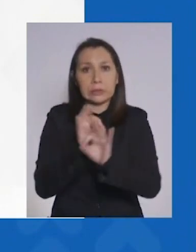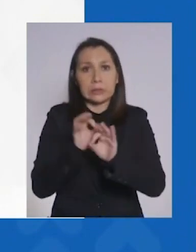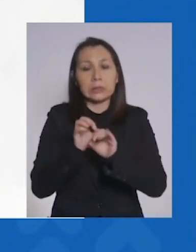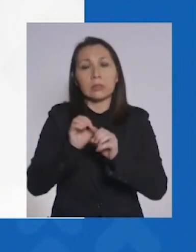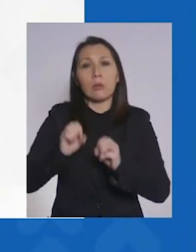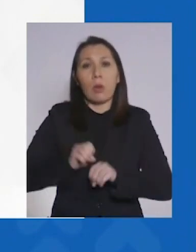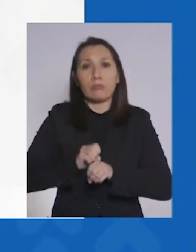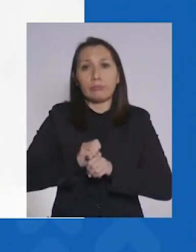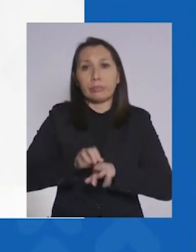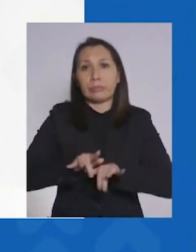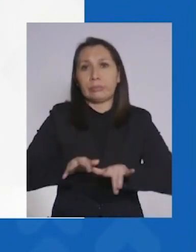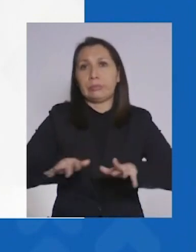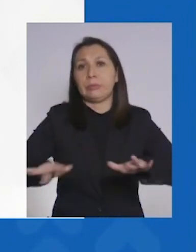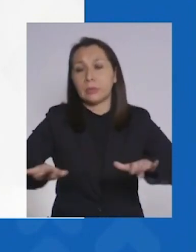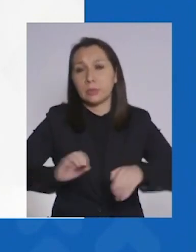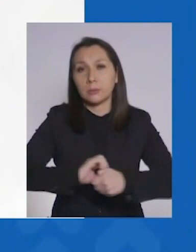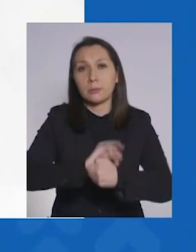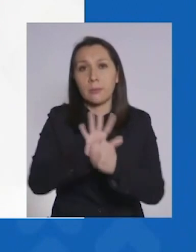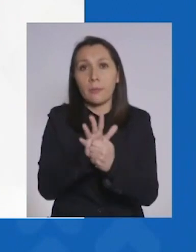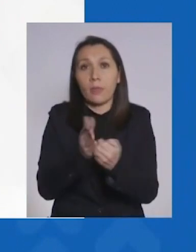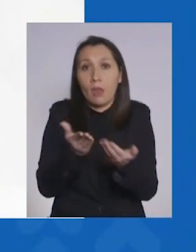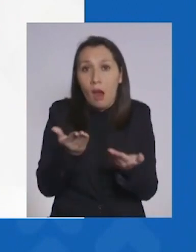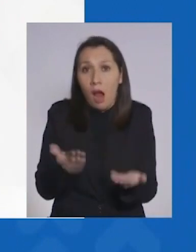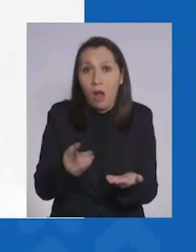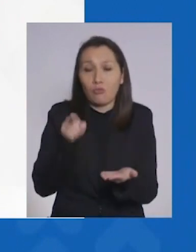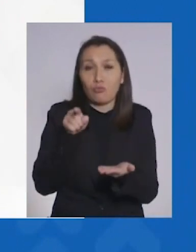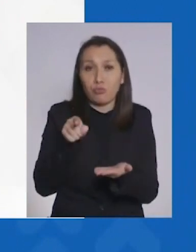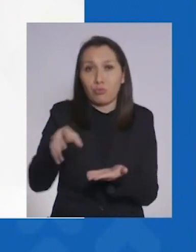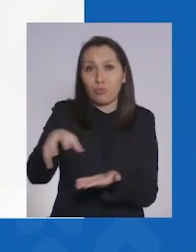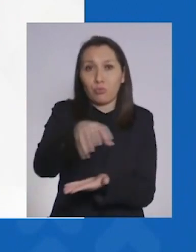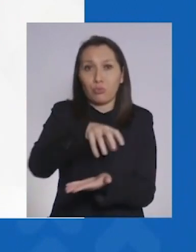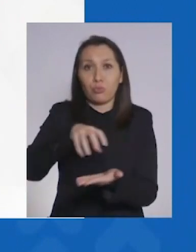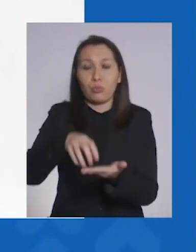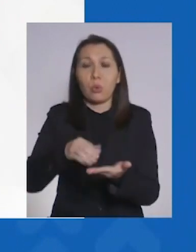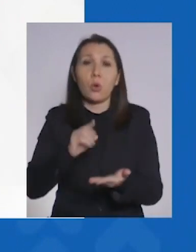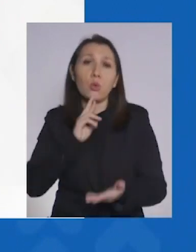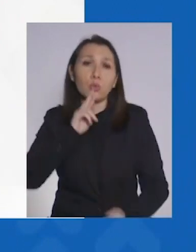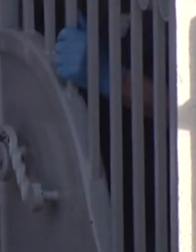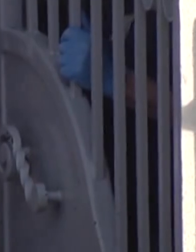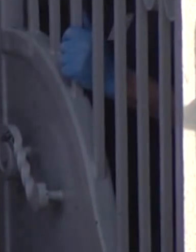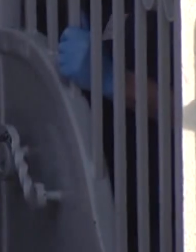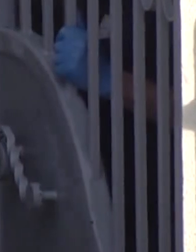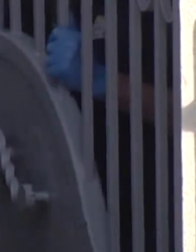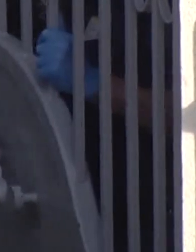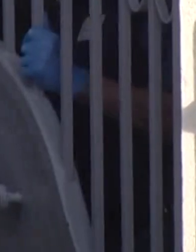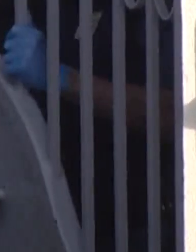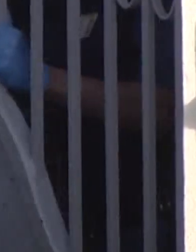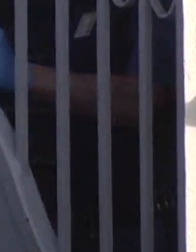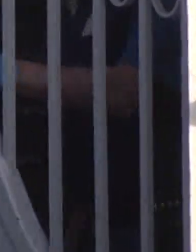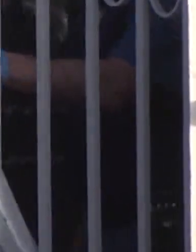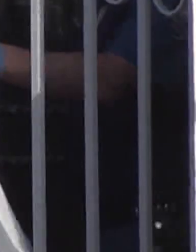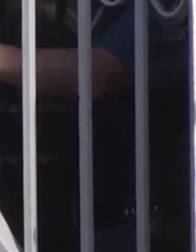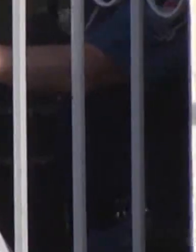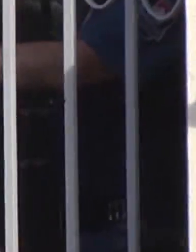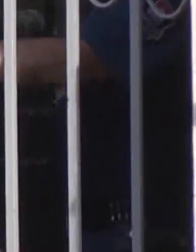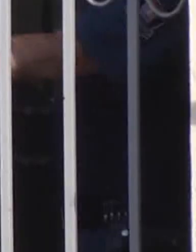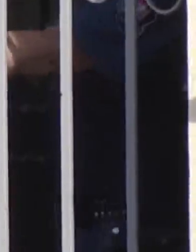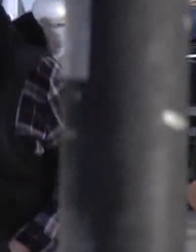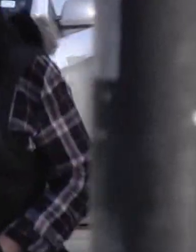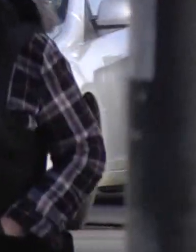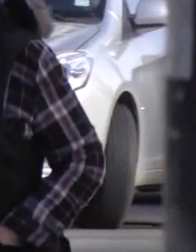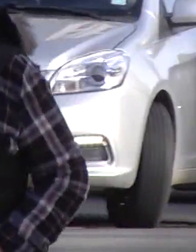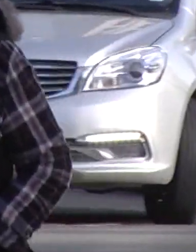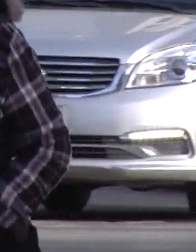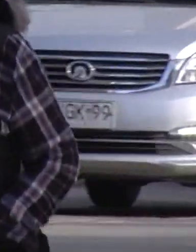este brote que está ocurriendo en esta ciudad austral de chile en el plan de cinco pasos de desconfía miento del